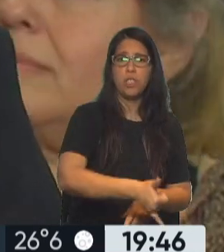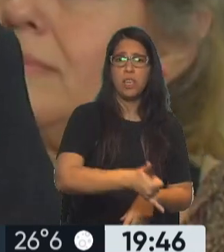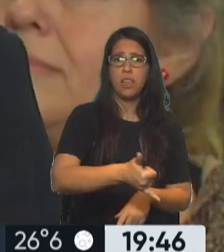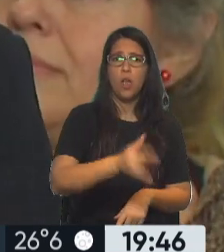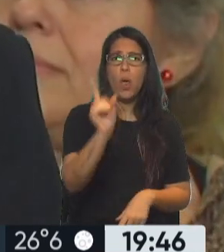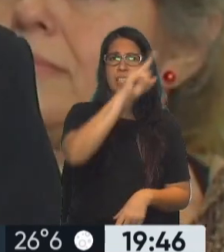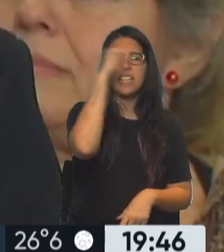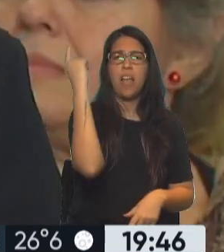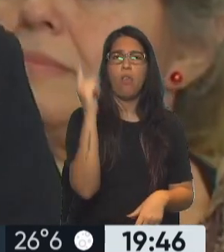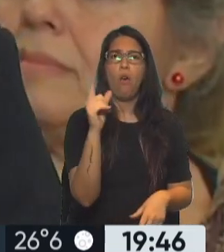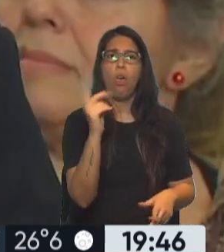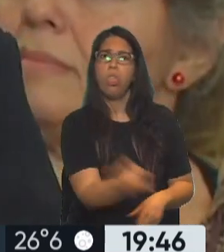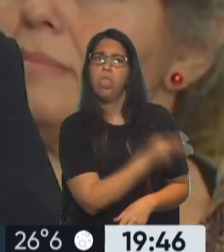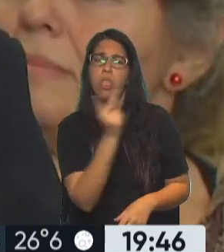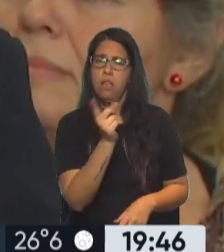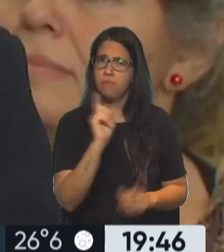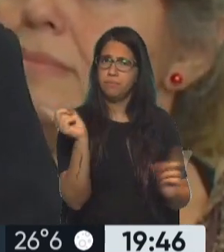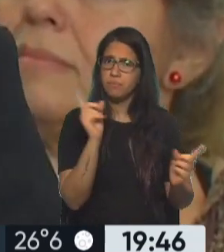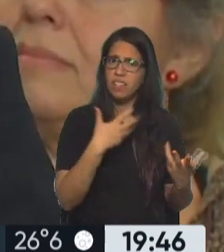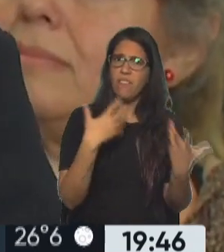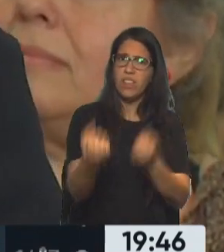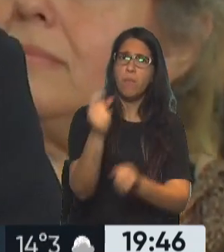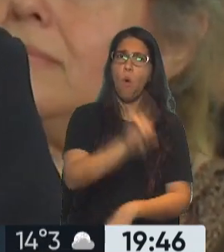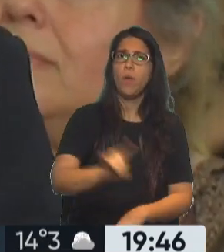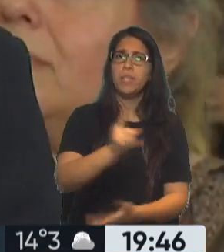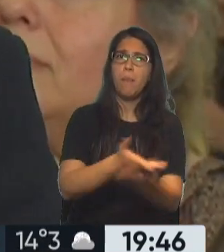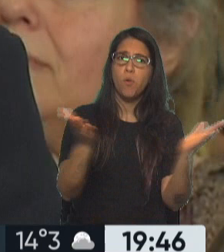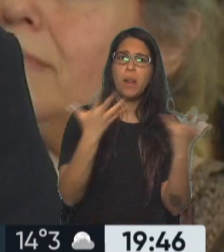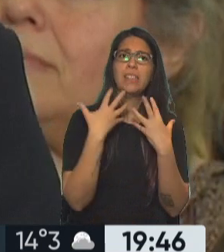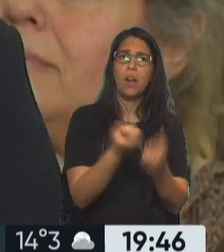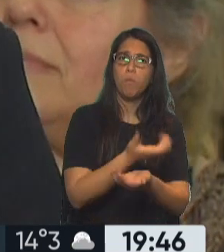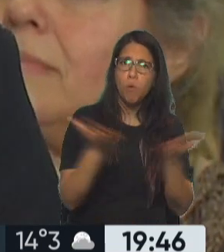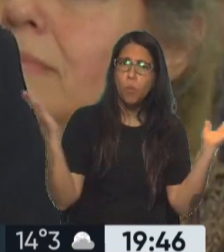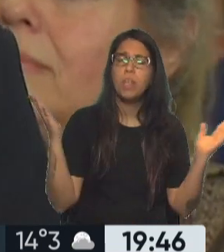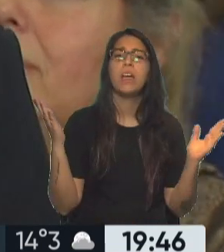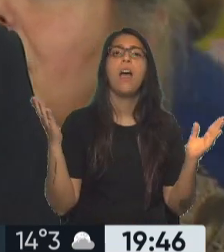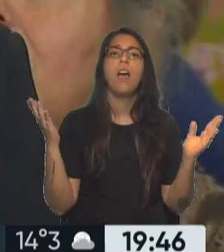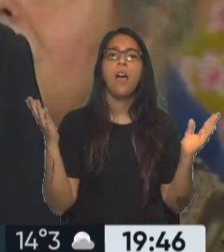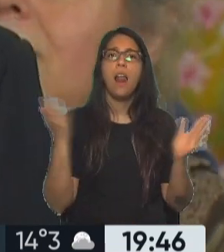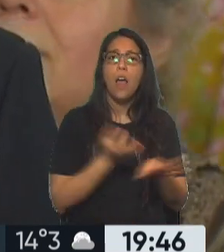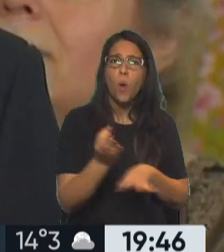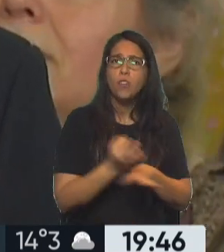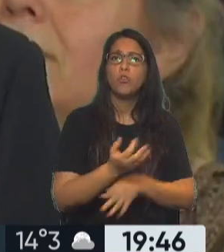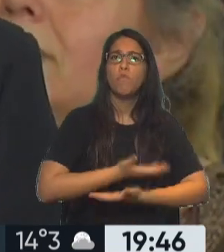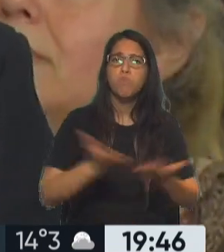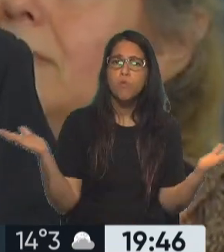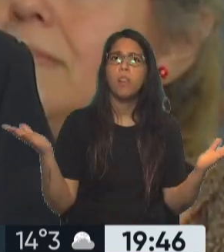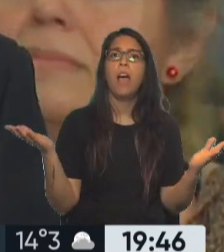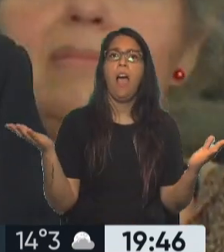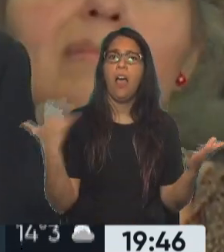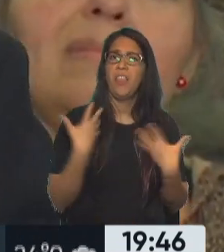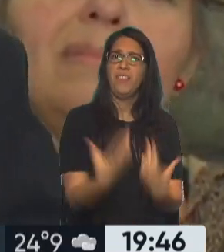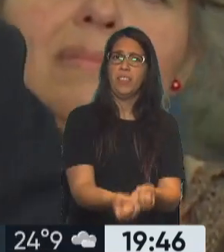ineficiente, sino en el Estado eficiente, pero defendemos la universidad pública, la salud pública, la educación pública.